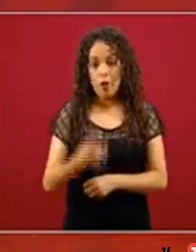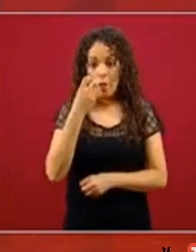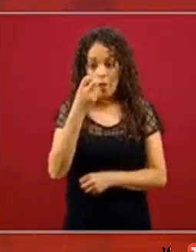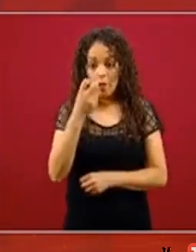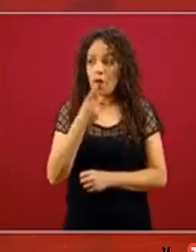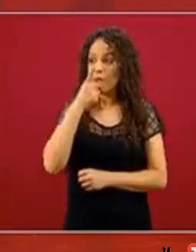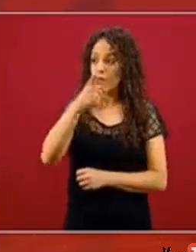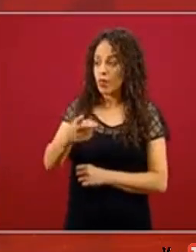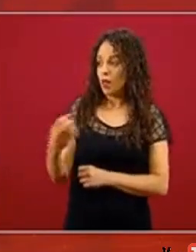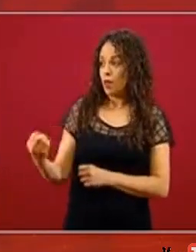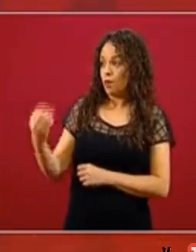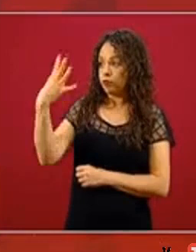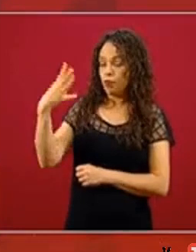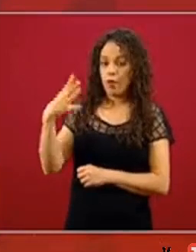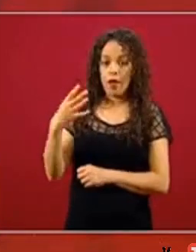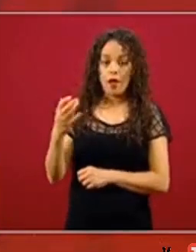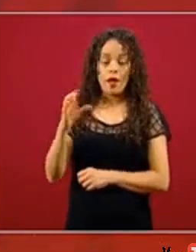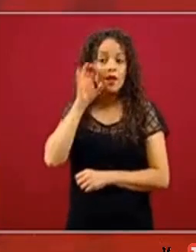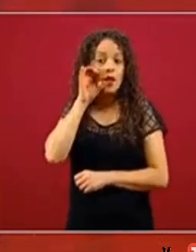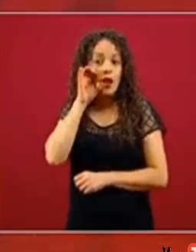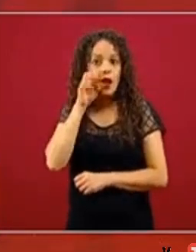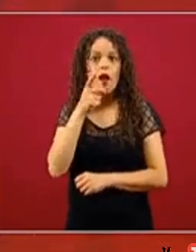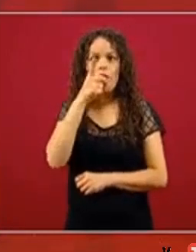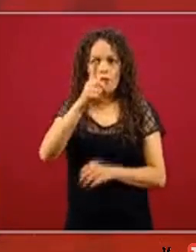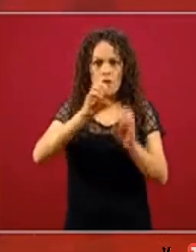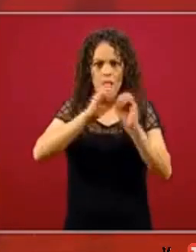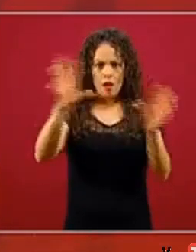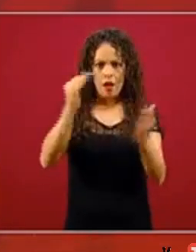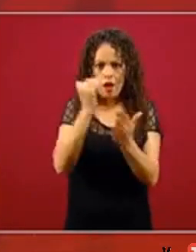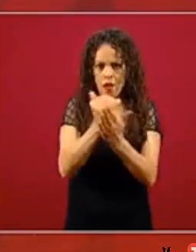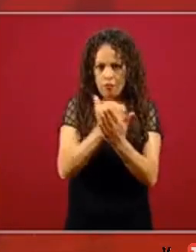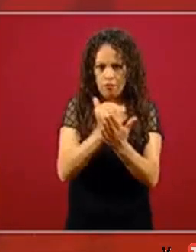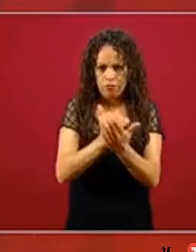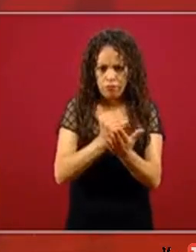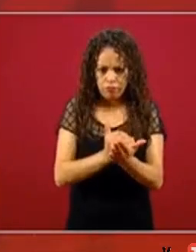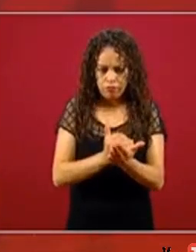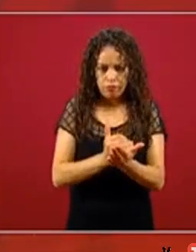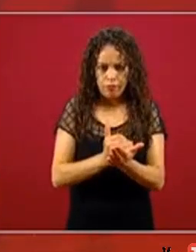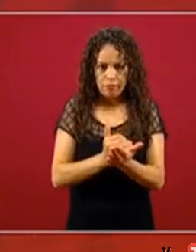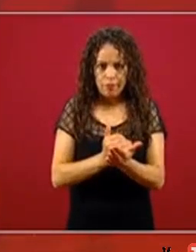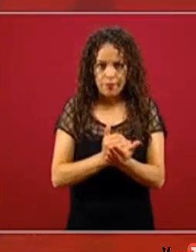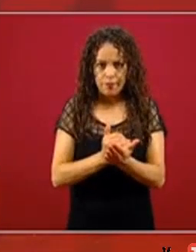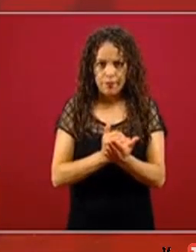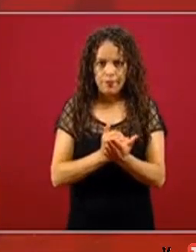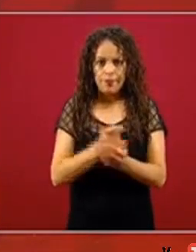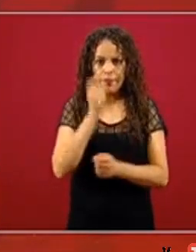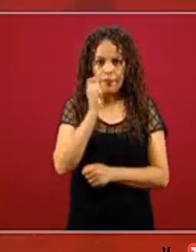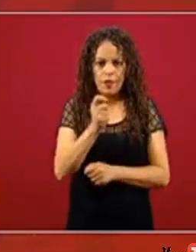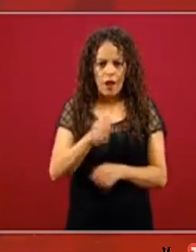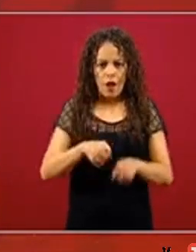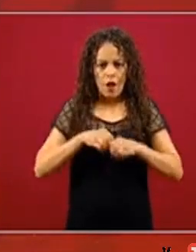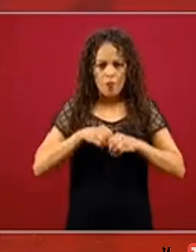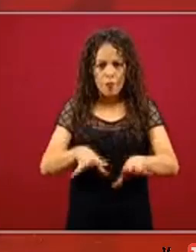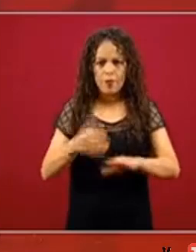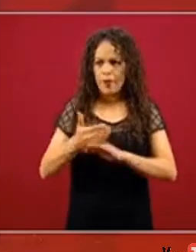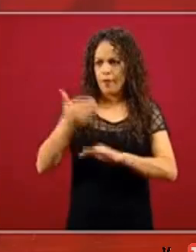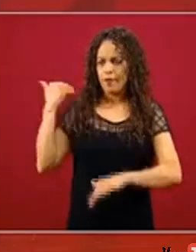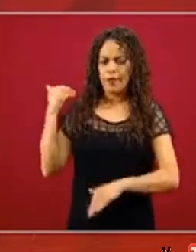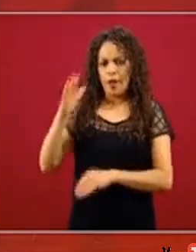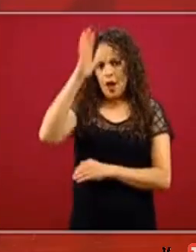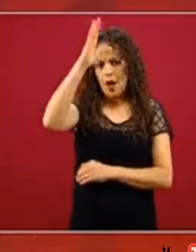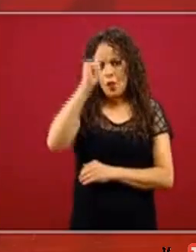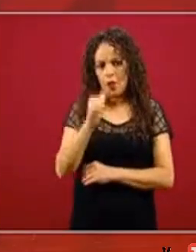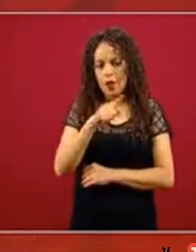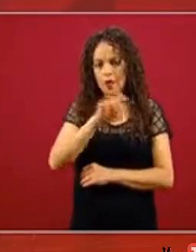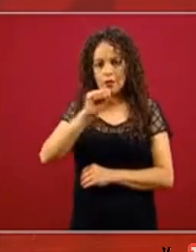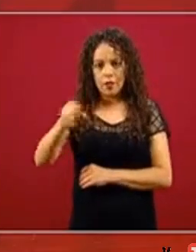naranja, tal como está estipulado en lo que se publicó en el Diario Oficial, el acuerdo de la Secretaría de